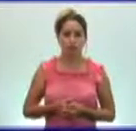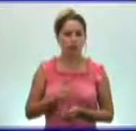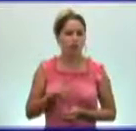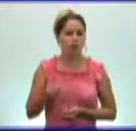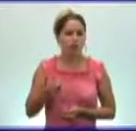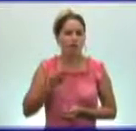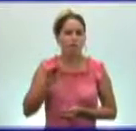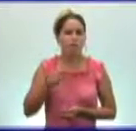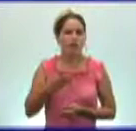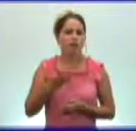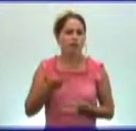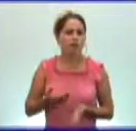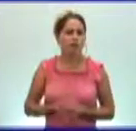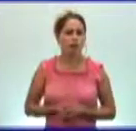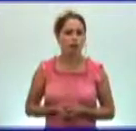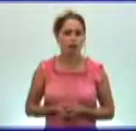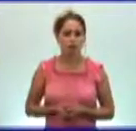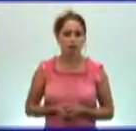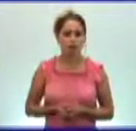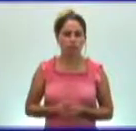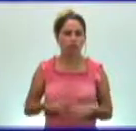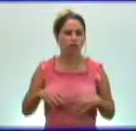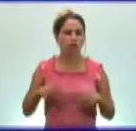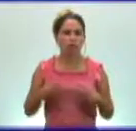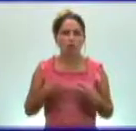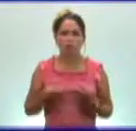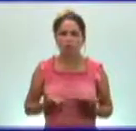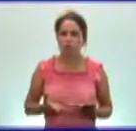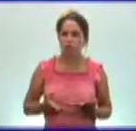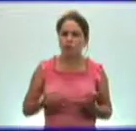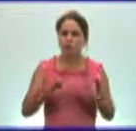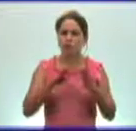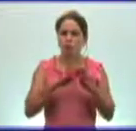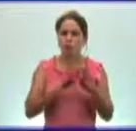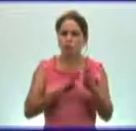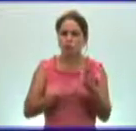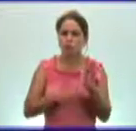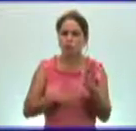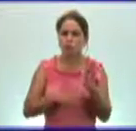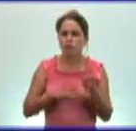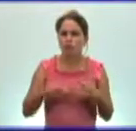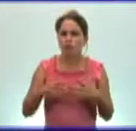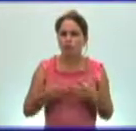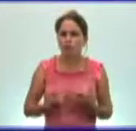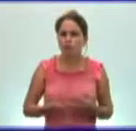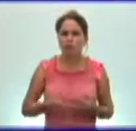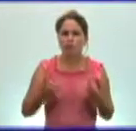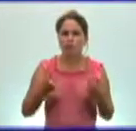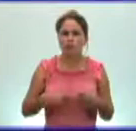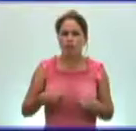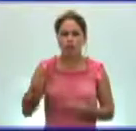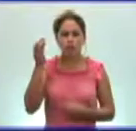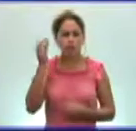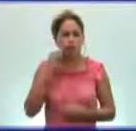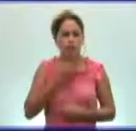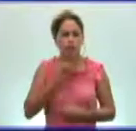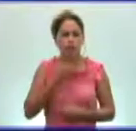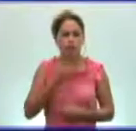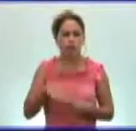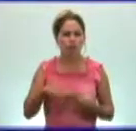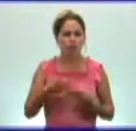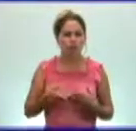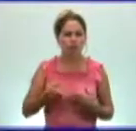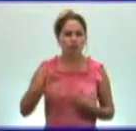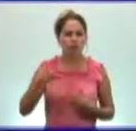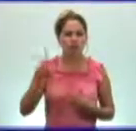preguntarán cuáles son las clasificaciones que deben dominar y qué tipo de clasificaciones ustedes deben